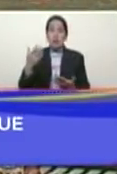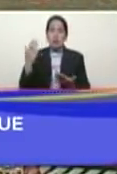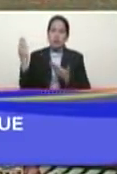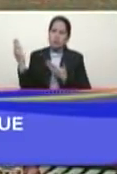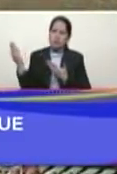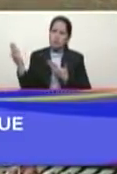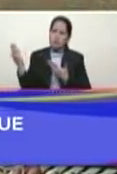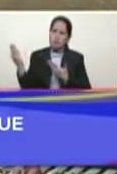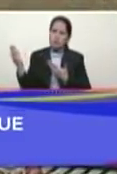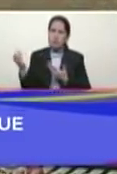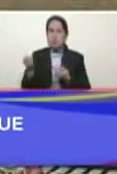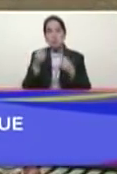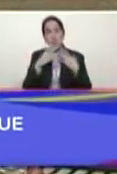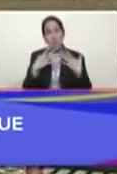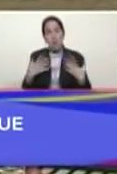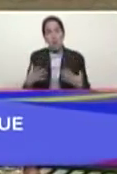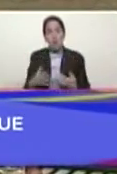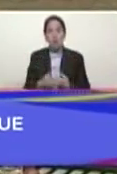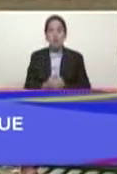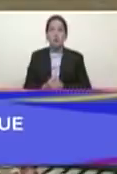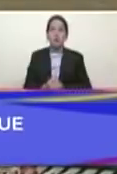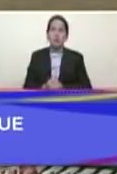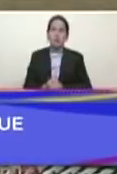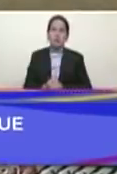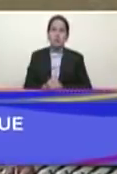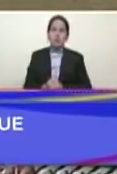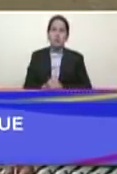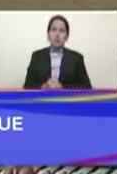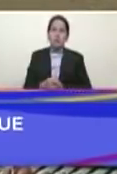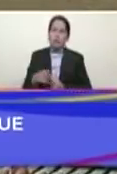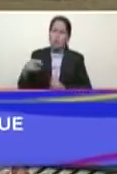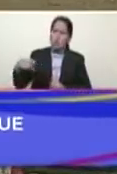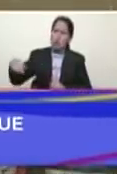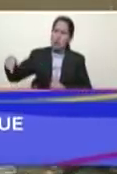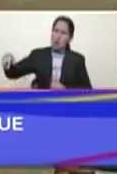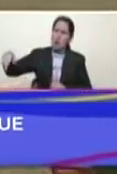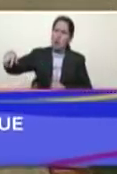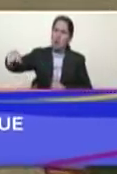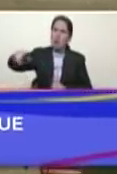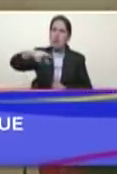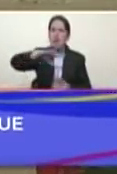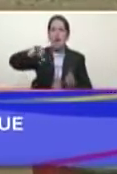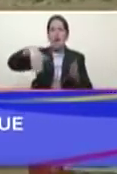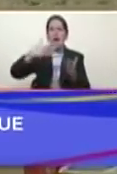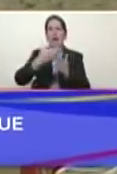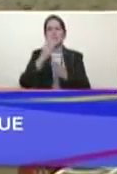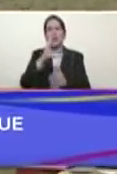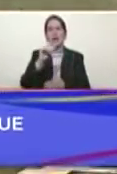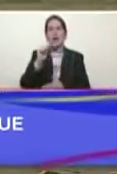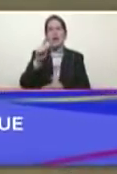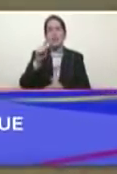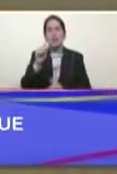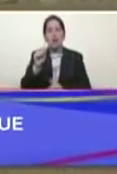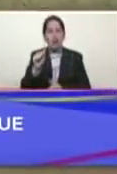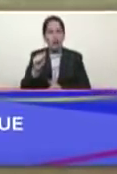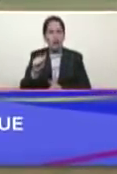belleza. Mire el Henri Pittier, como si uno se va por aquí caminando y llega a Cata, a